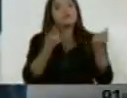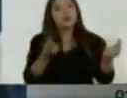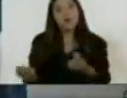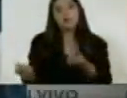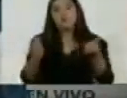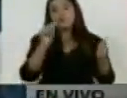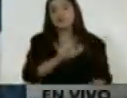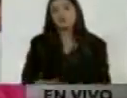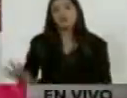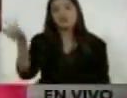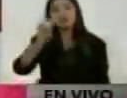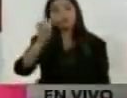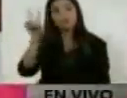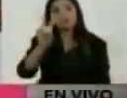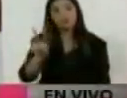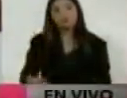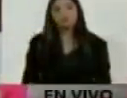país.